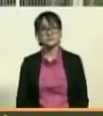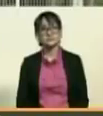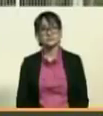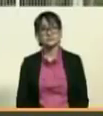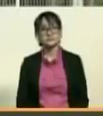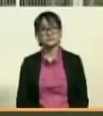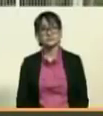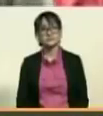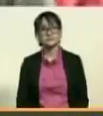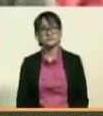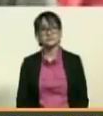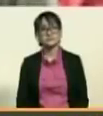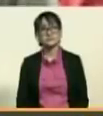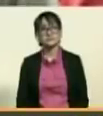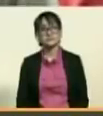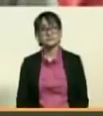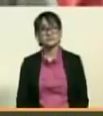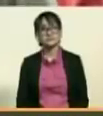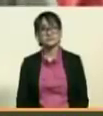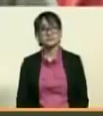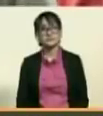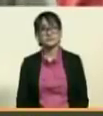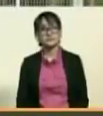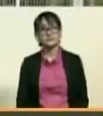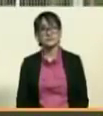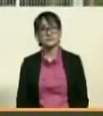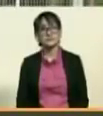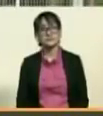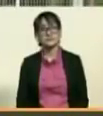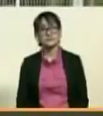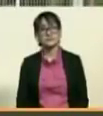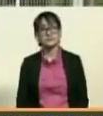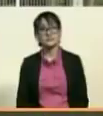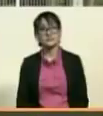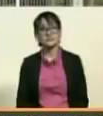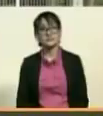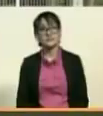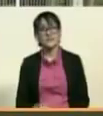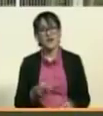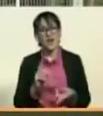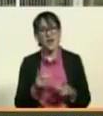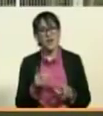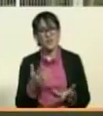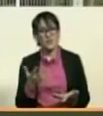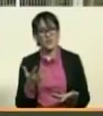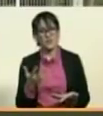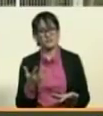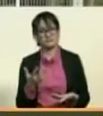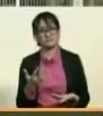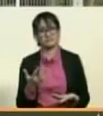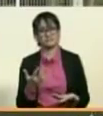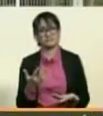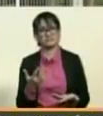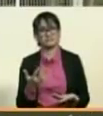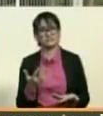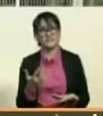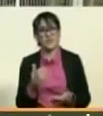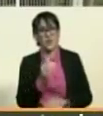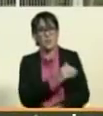uno se pregunta, uno ve algunos descocados de la derecha